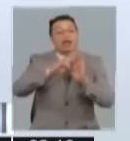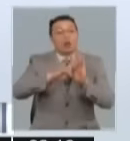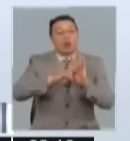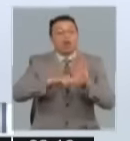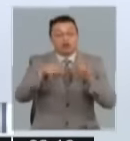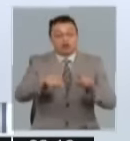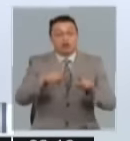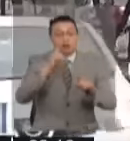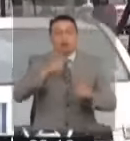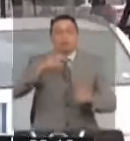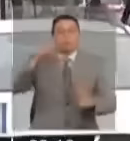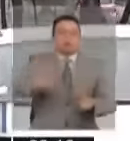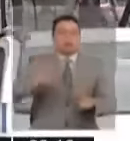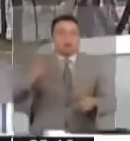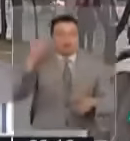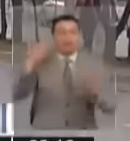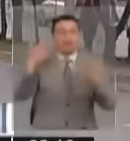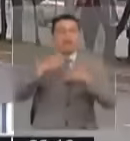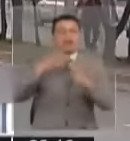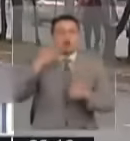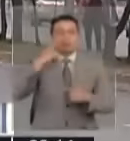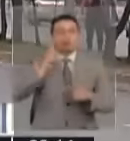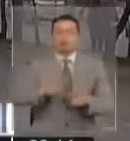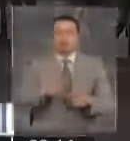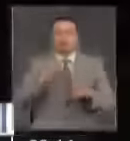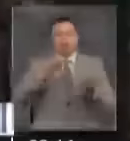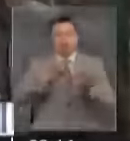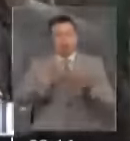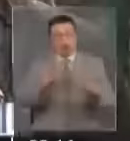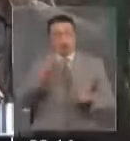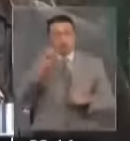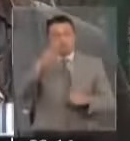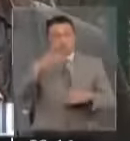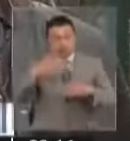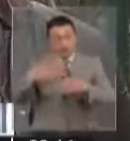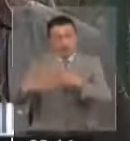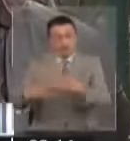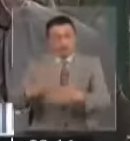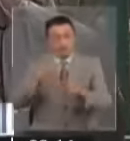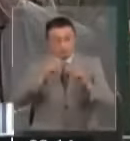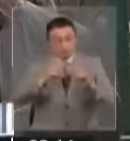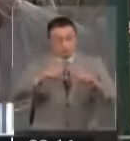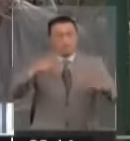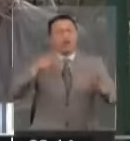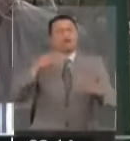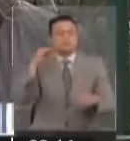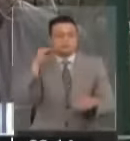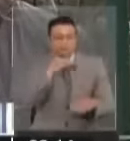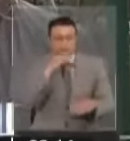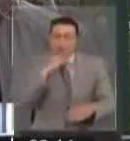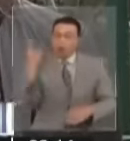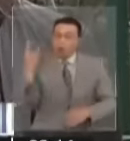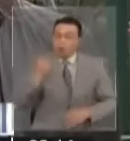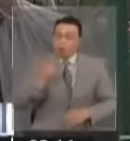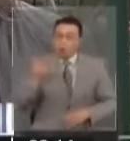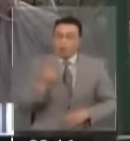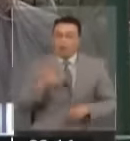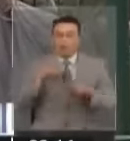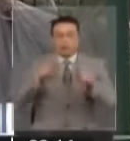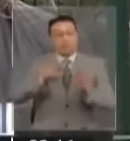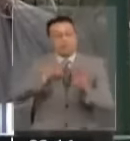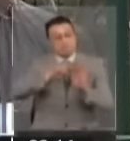fuerza prácticamente hace 10 años. Estuvimos de acuerdo que en una segunda etapa se iniciara rápidamente y de manera urgente la